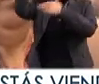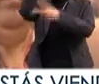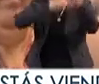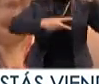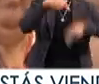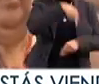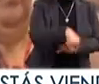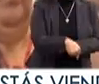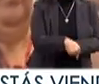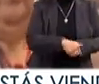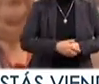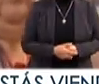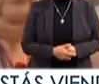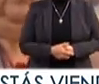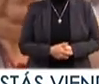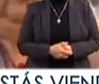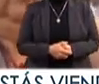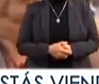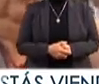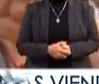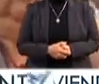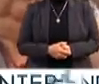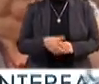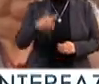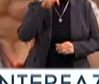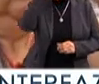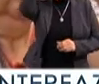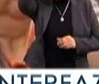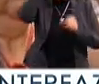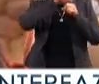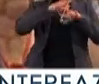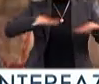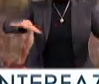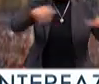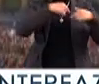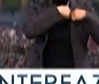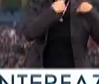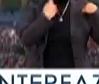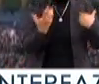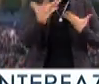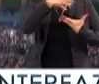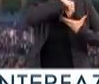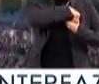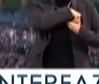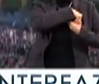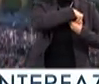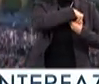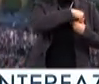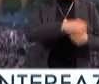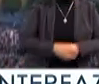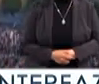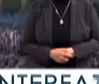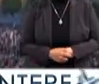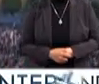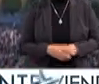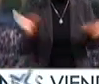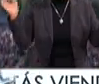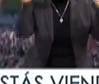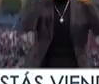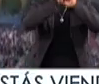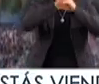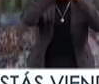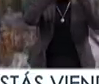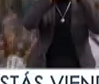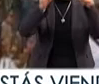presencia. Que la luz inunde nuestros corazones, que la oscuridad